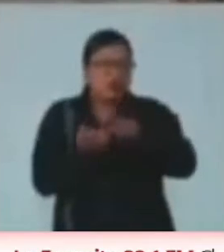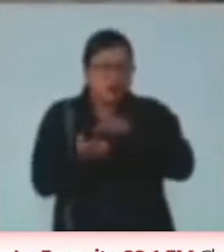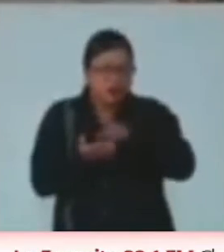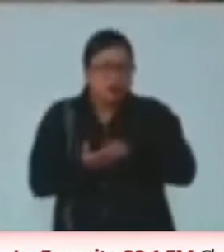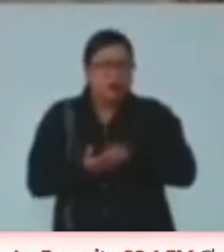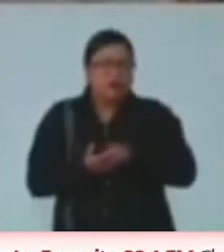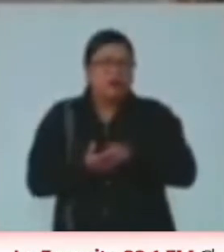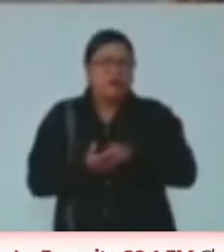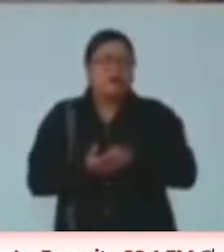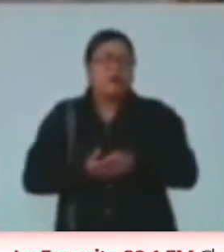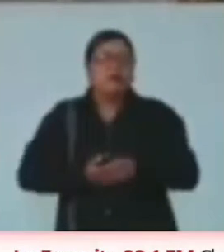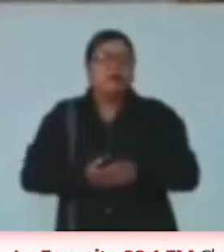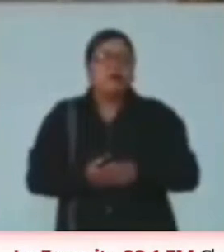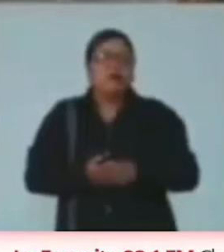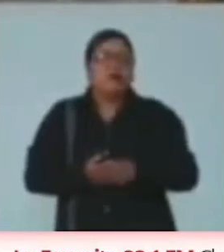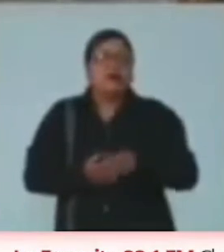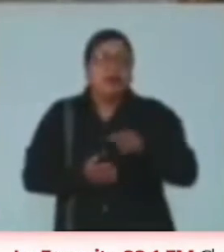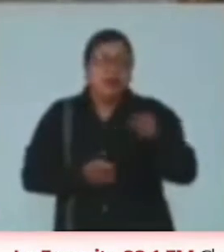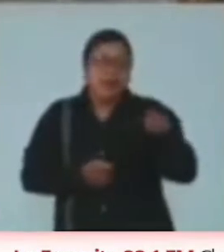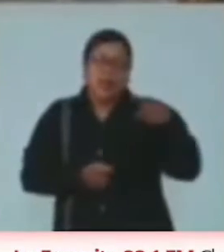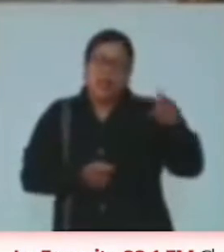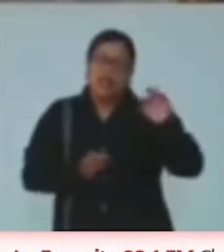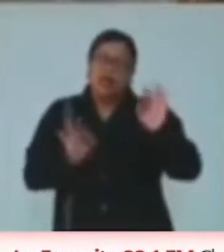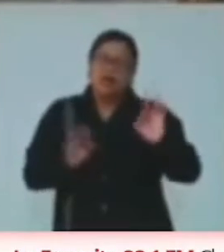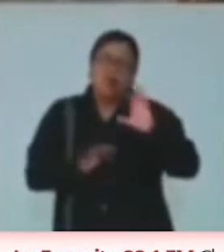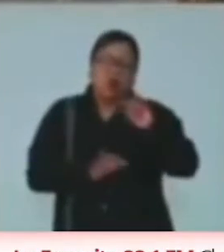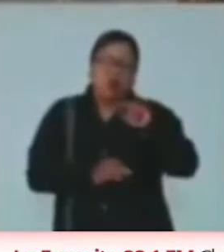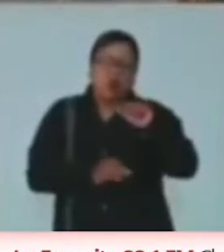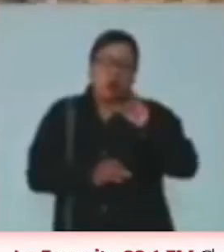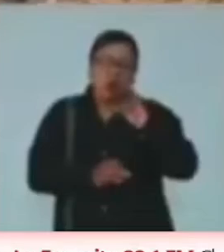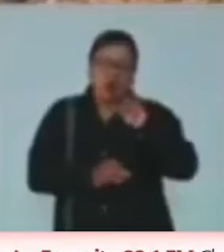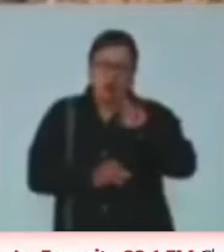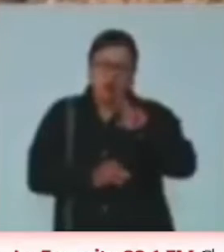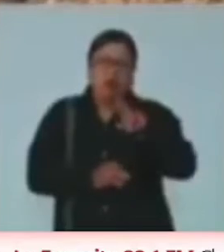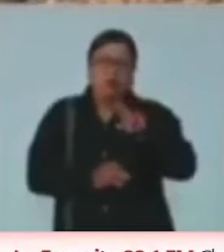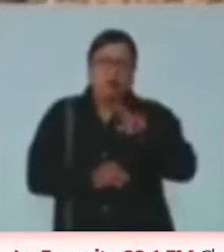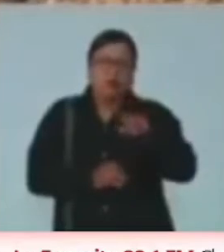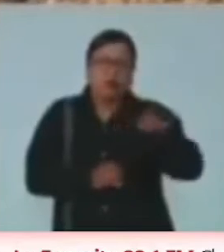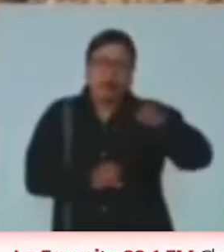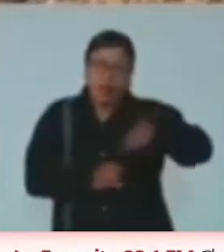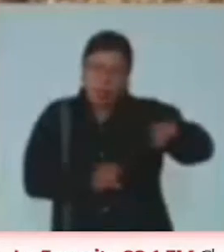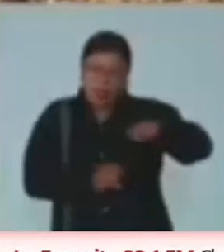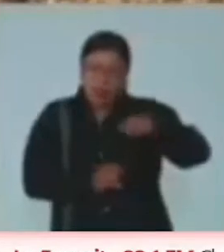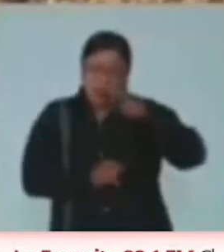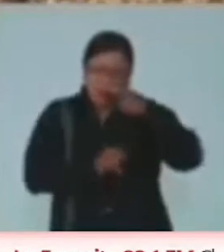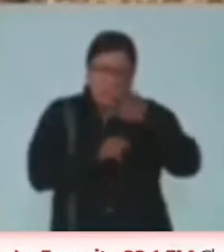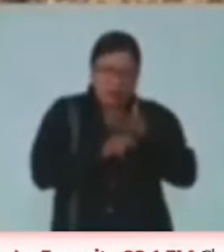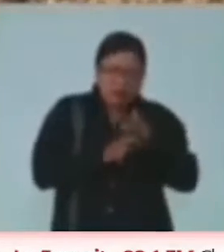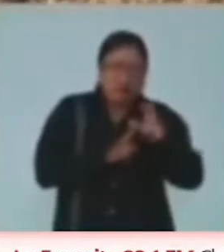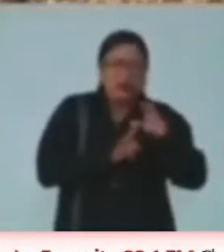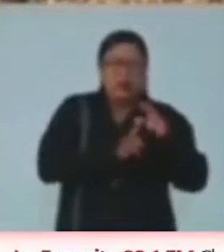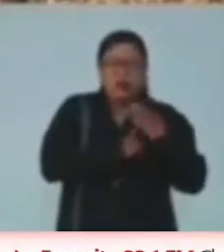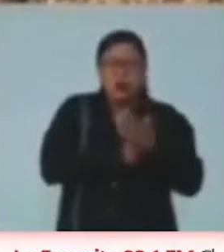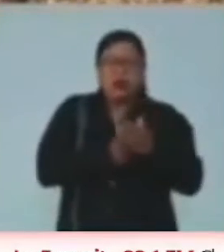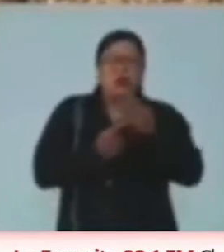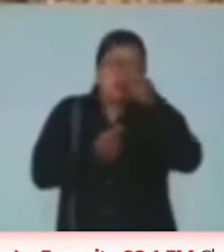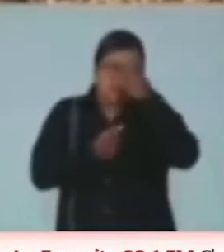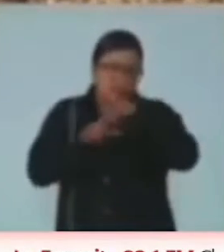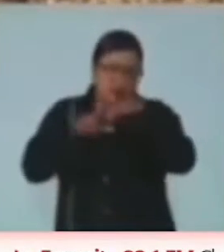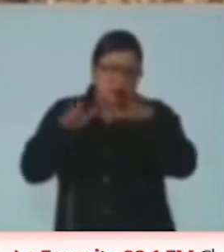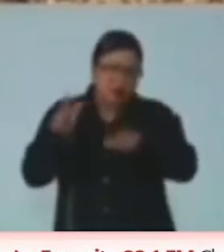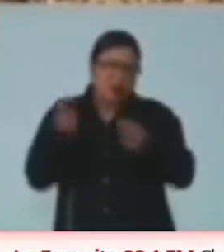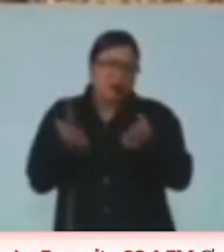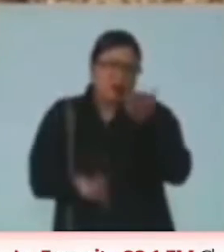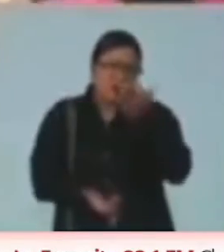de la CONAFOR, y los técnicos de la Comisión Nacional Forestal y de